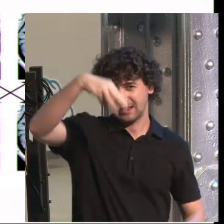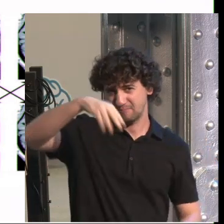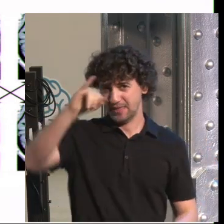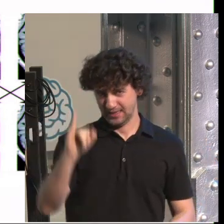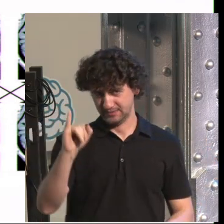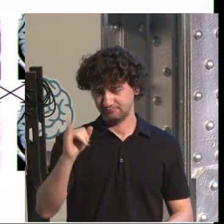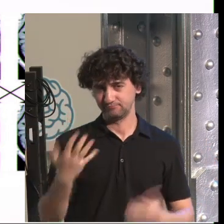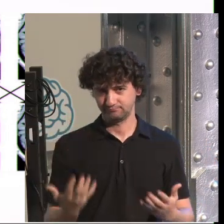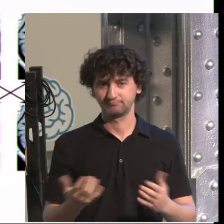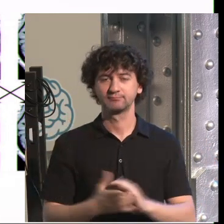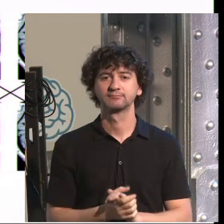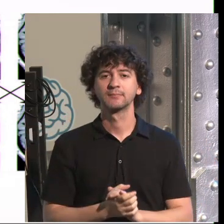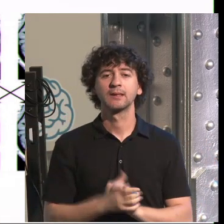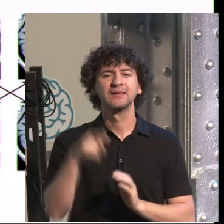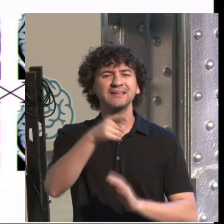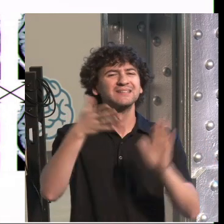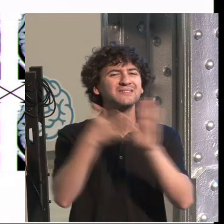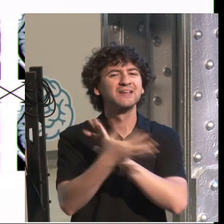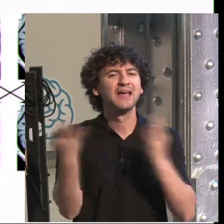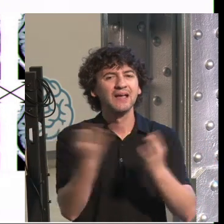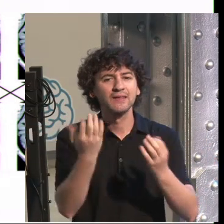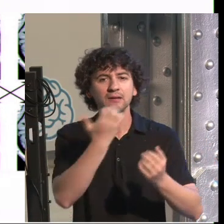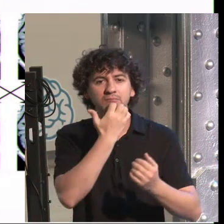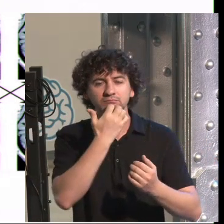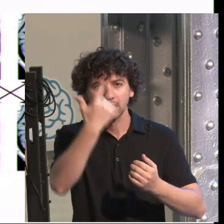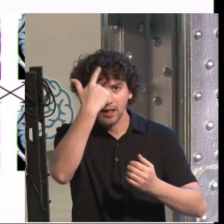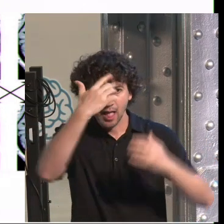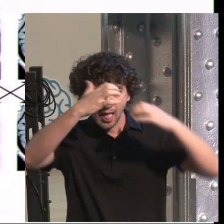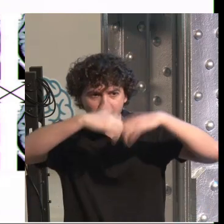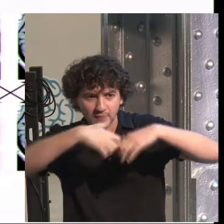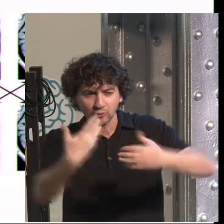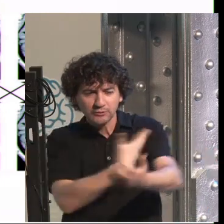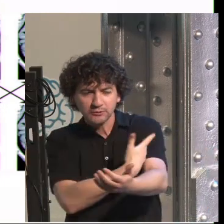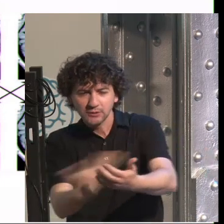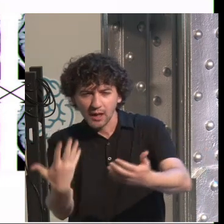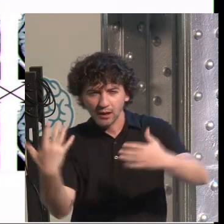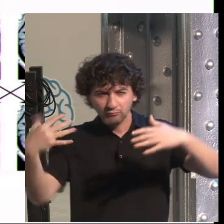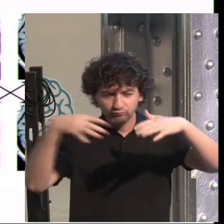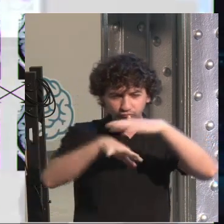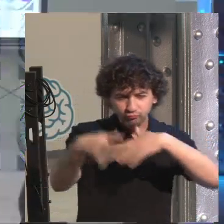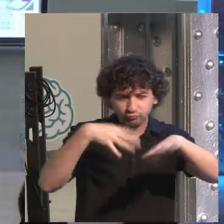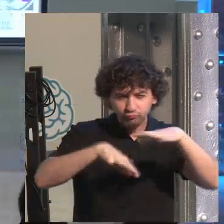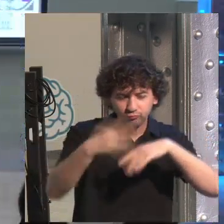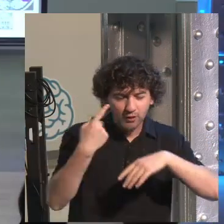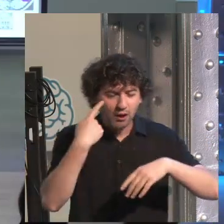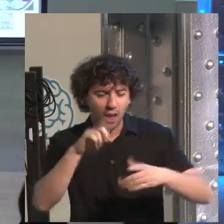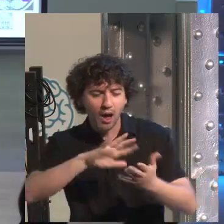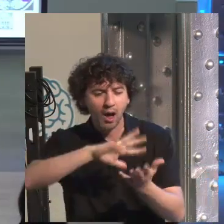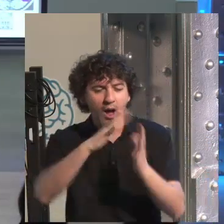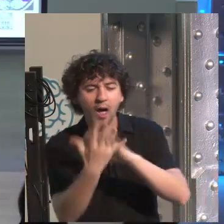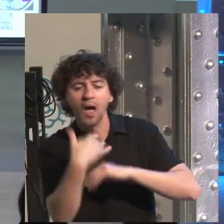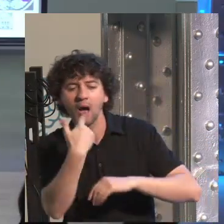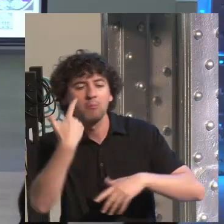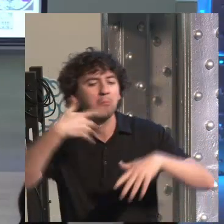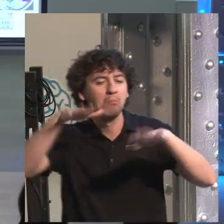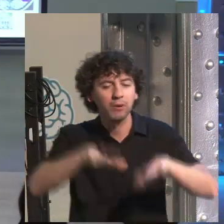de alta resolución. Y lo que hace es que detecta cambios en los flujos sanguíneos que se producen en el cerebro. Según se van activando